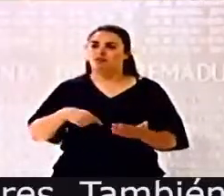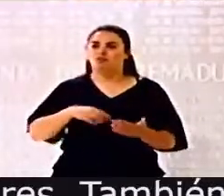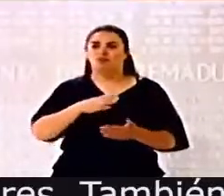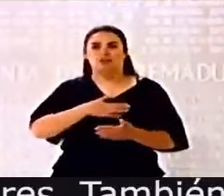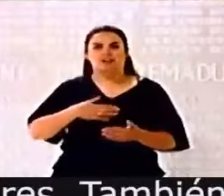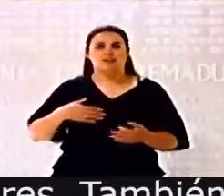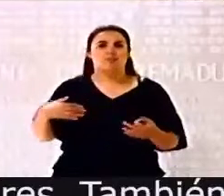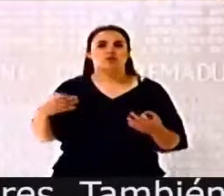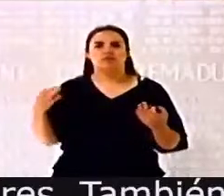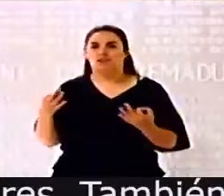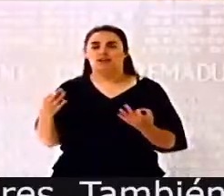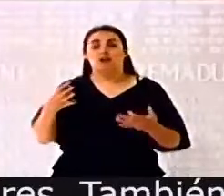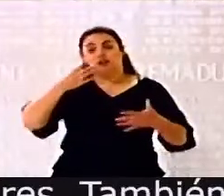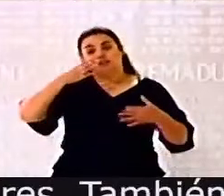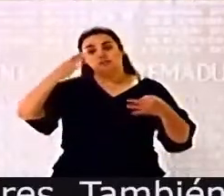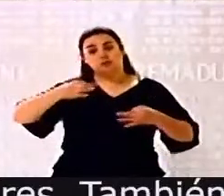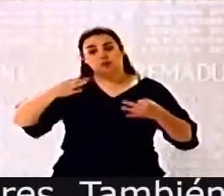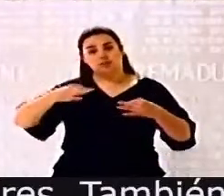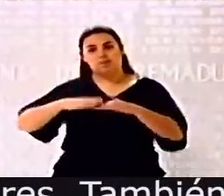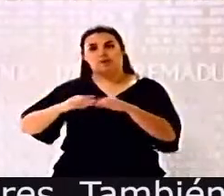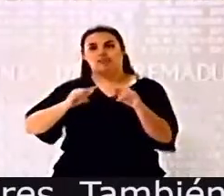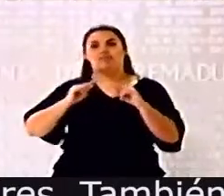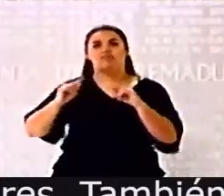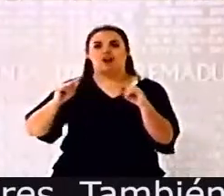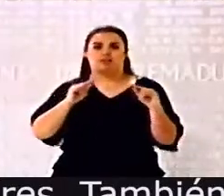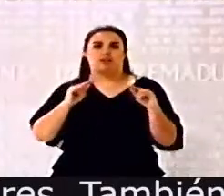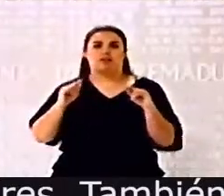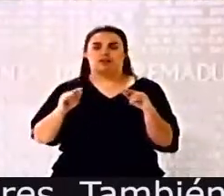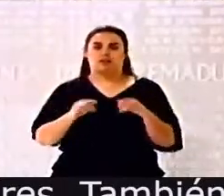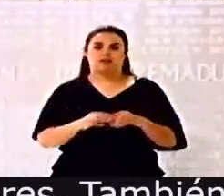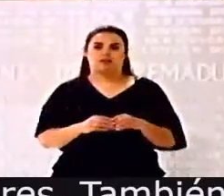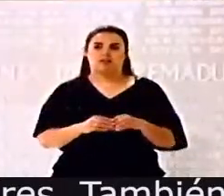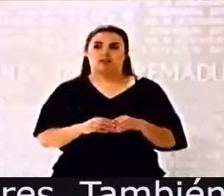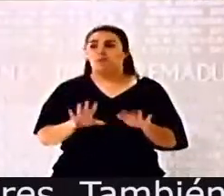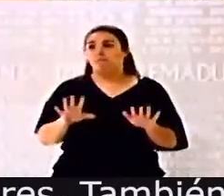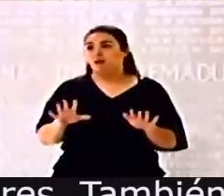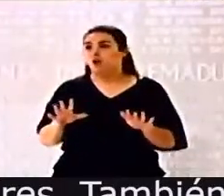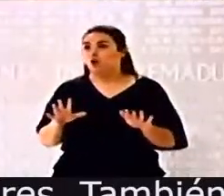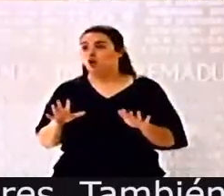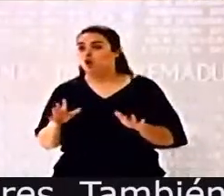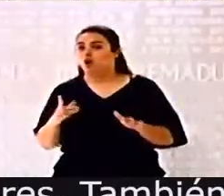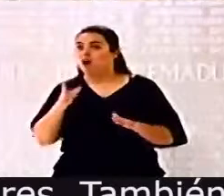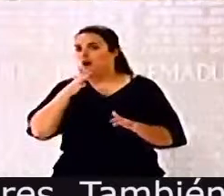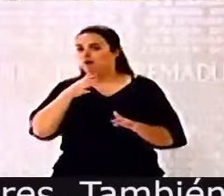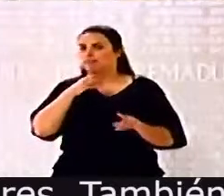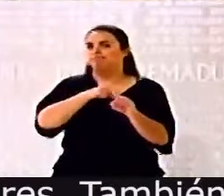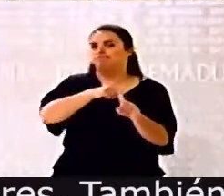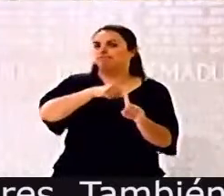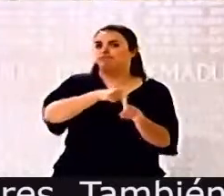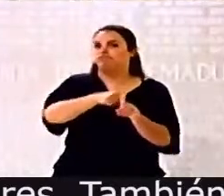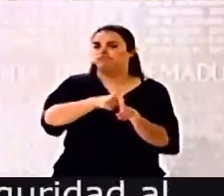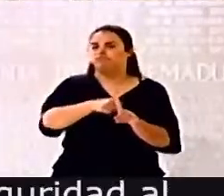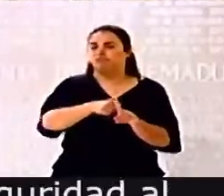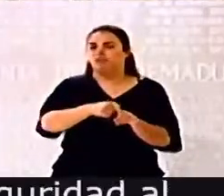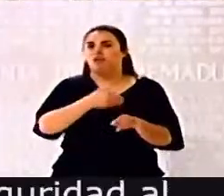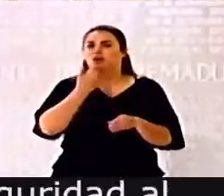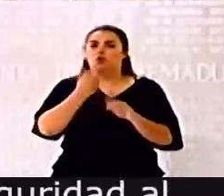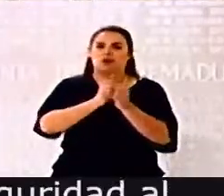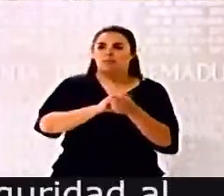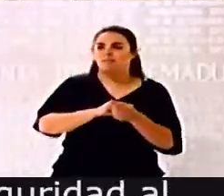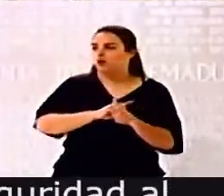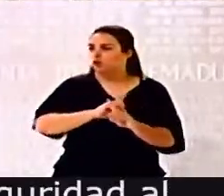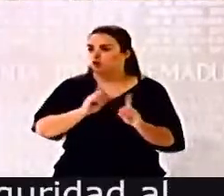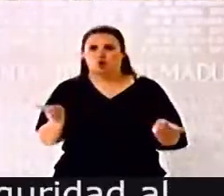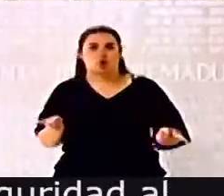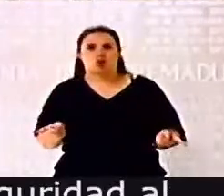es aportar seguridad a ese debate, pero no forzar a que haya algún cambio en